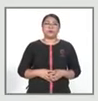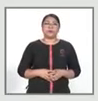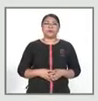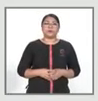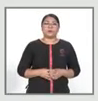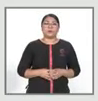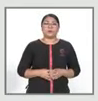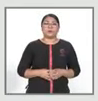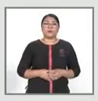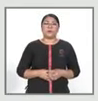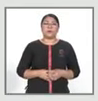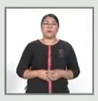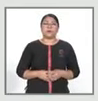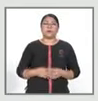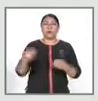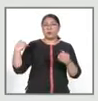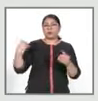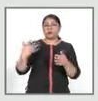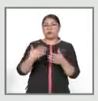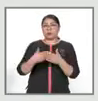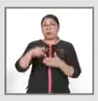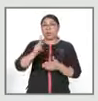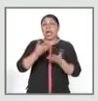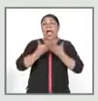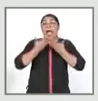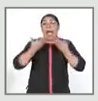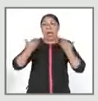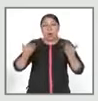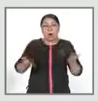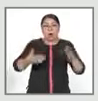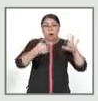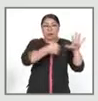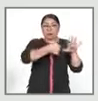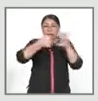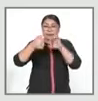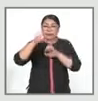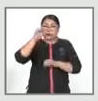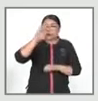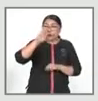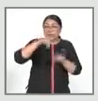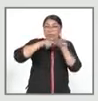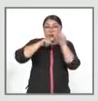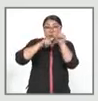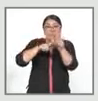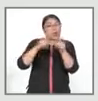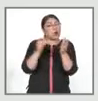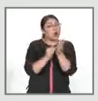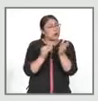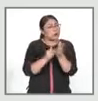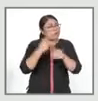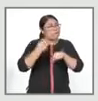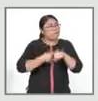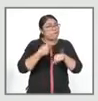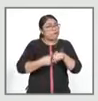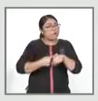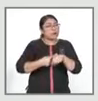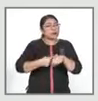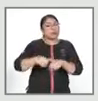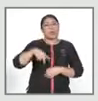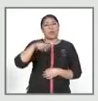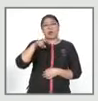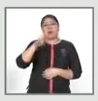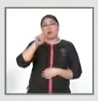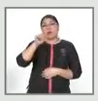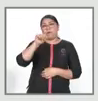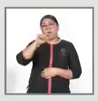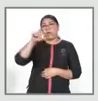casos al día de hoy tenemos 690 casos activos los cuales se concentran en jurisdicción sanitaria